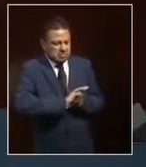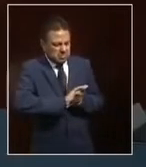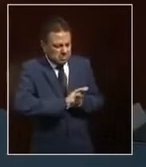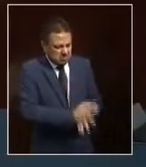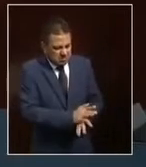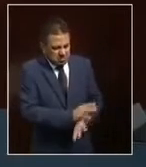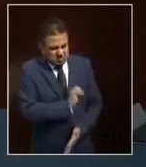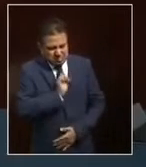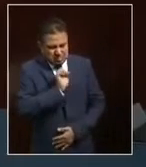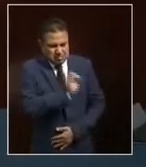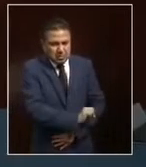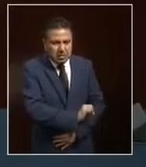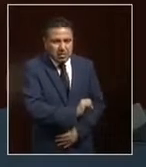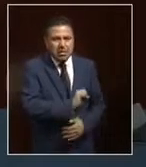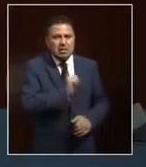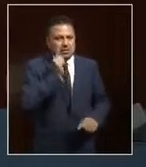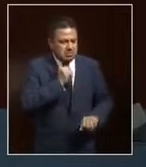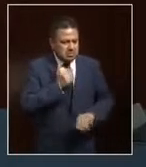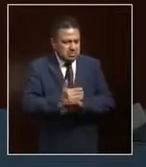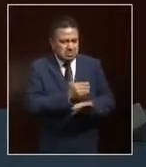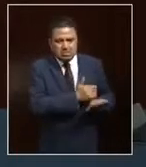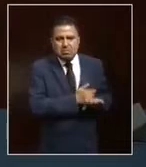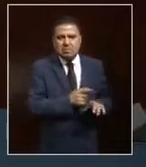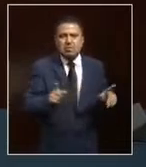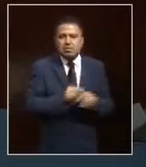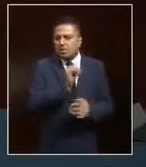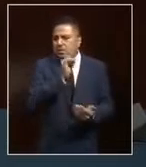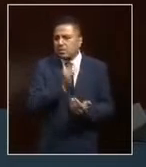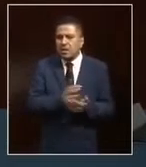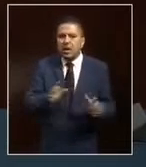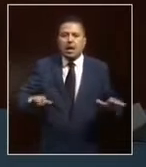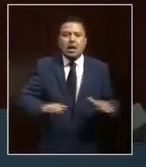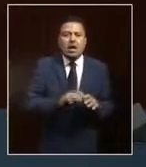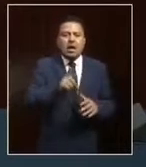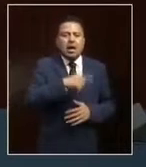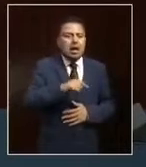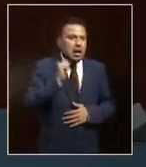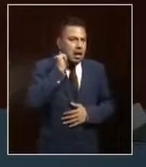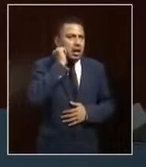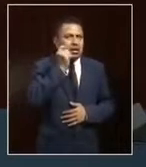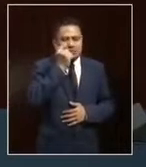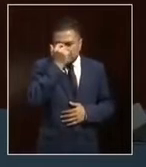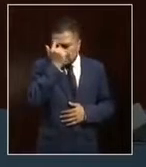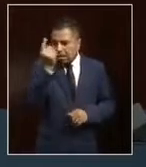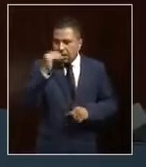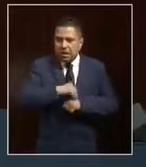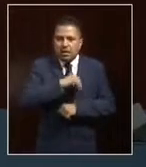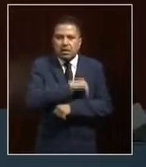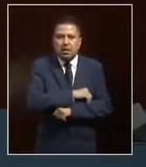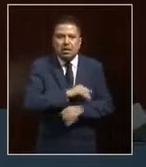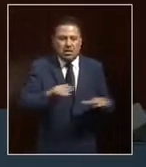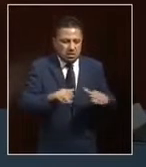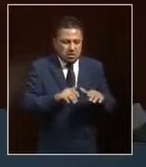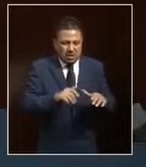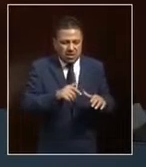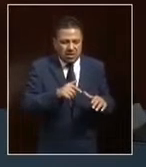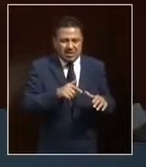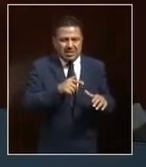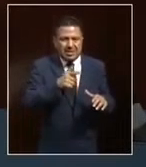desprecia y maltrata simplemente porque a alguien se le ocurrió que los heterosexuales